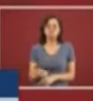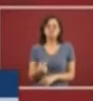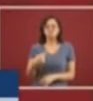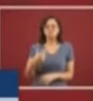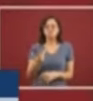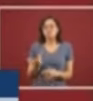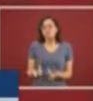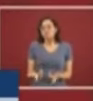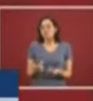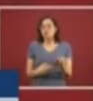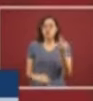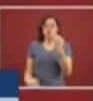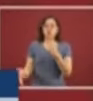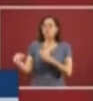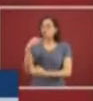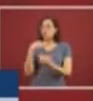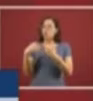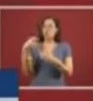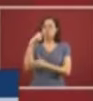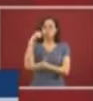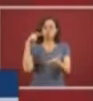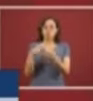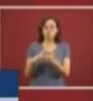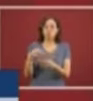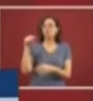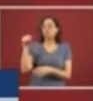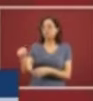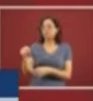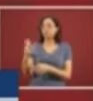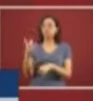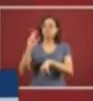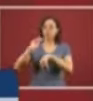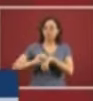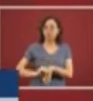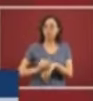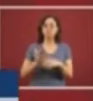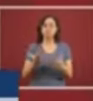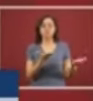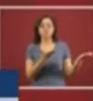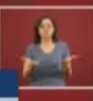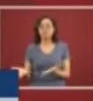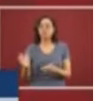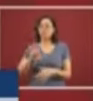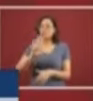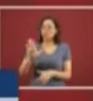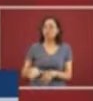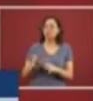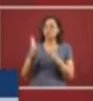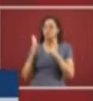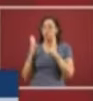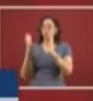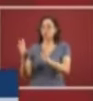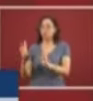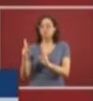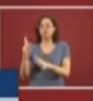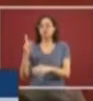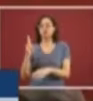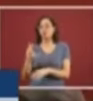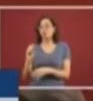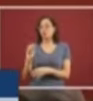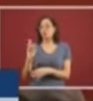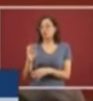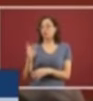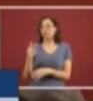las medidas, en este caso, de prevención de infecciones, que son aquellas que van orientadas a que en su momento nos protejamos